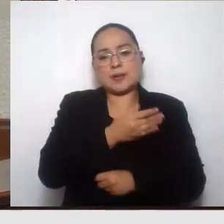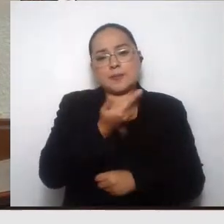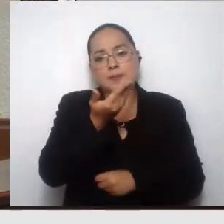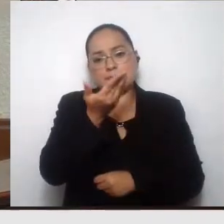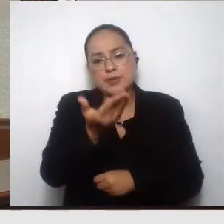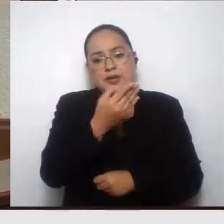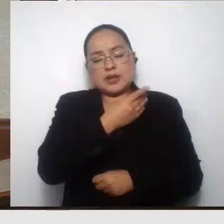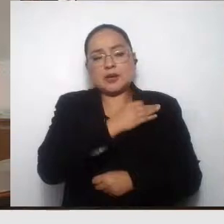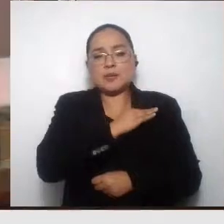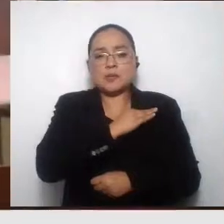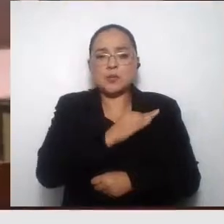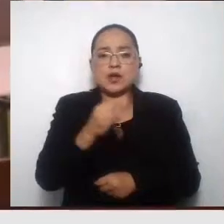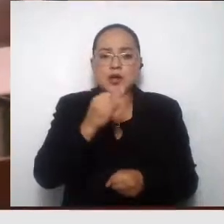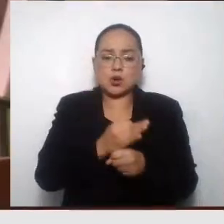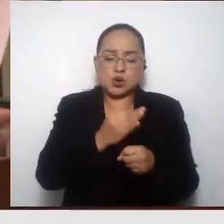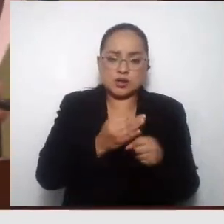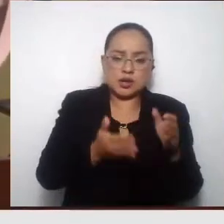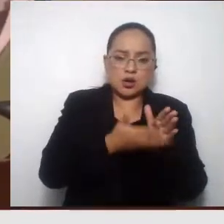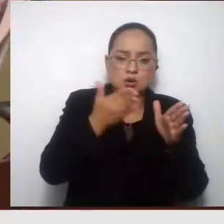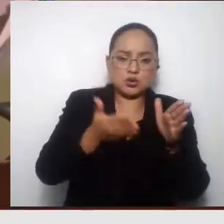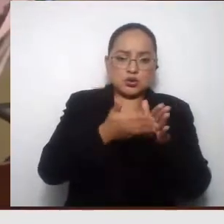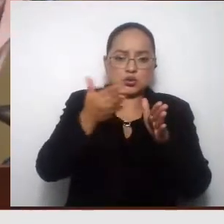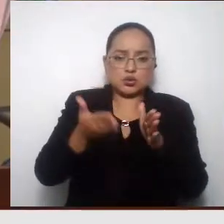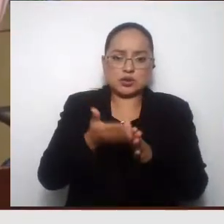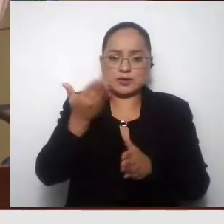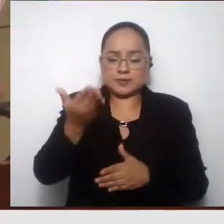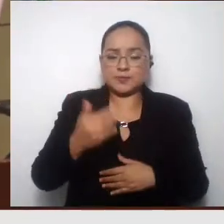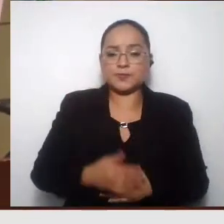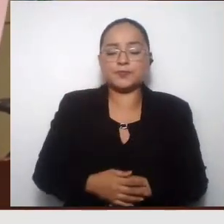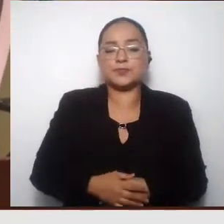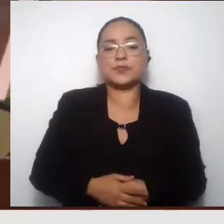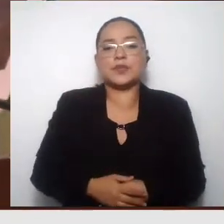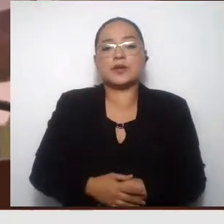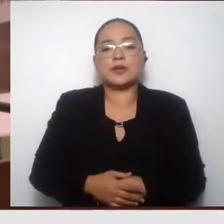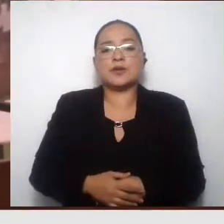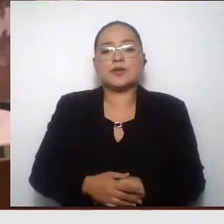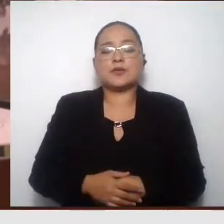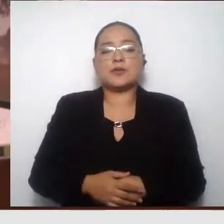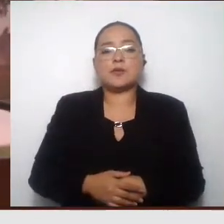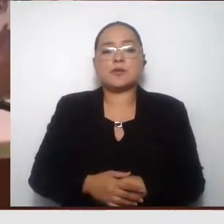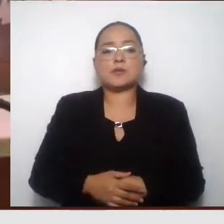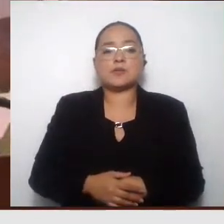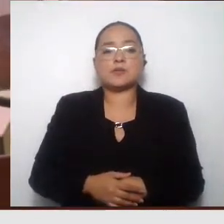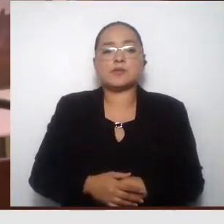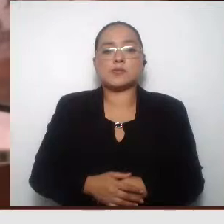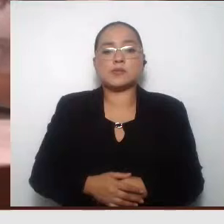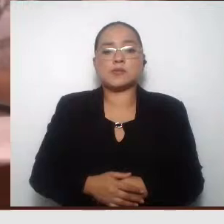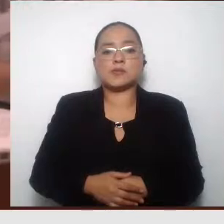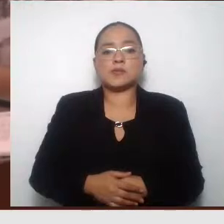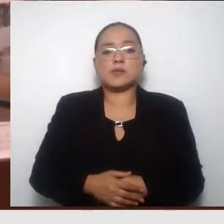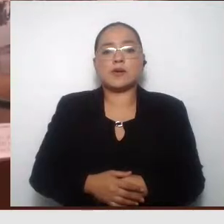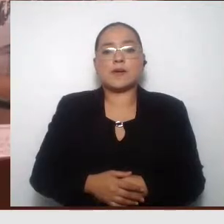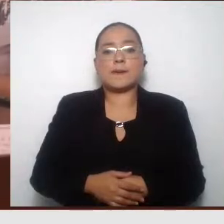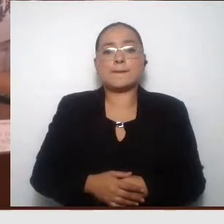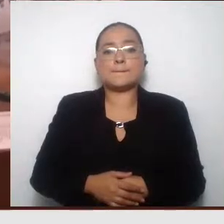pueda construir la barda perimetral, así como con su malla que le corresponde.